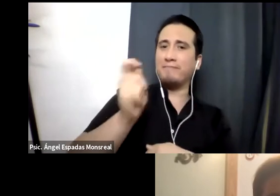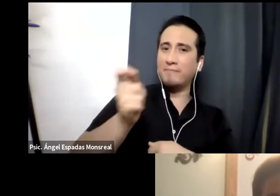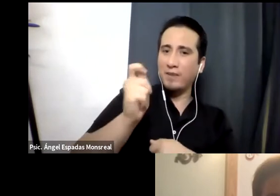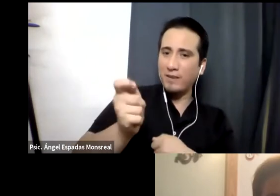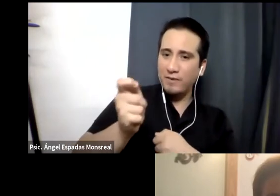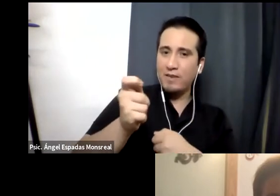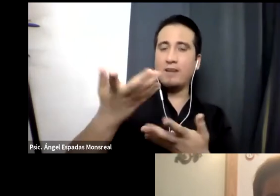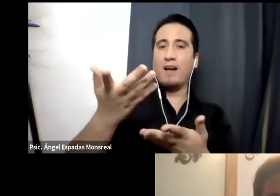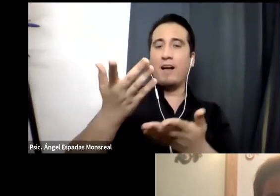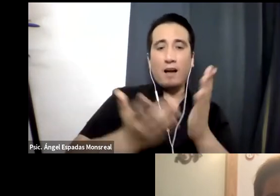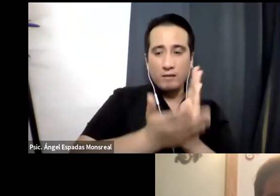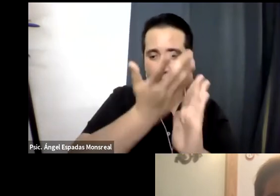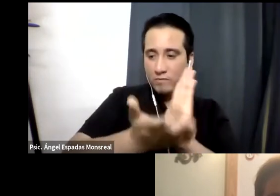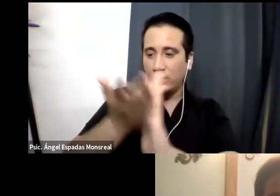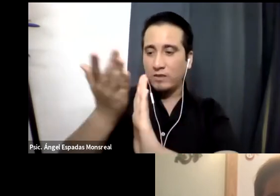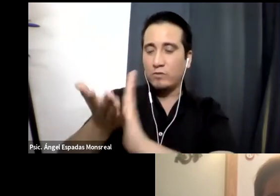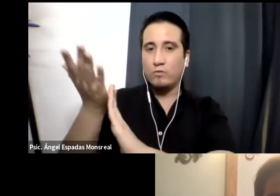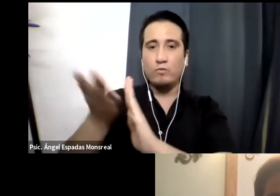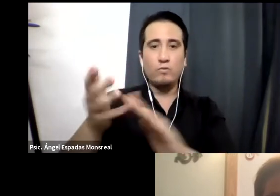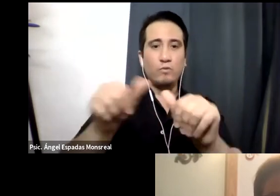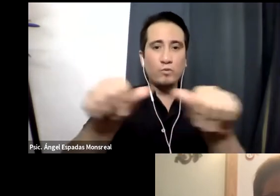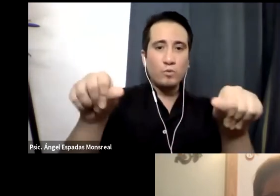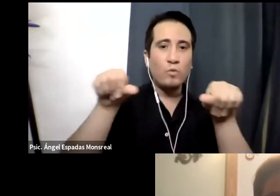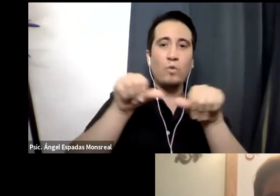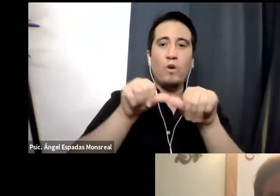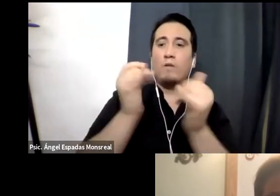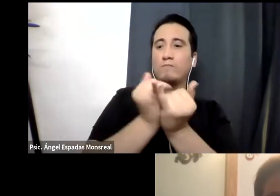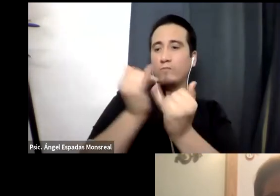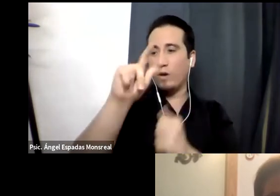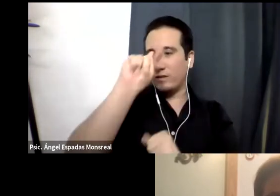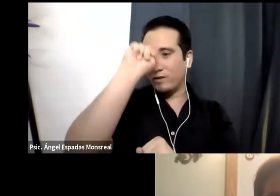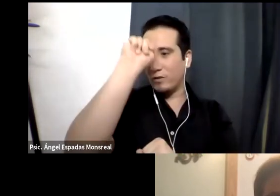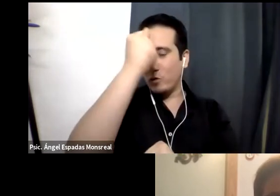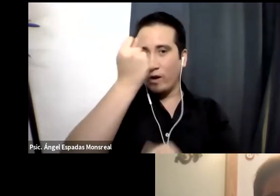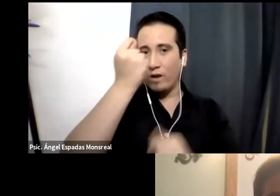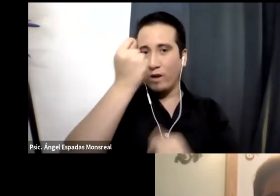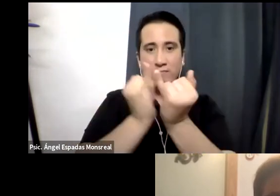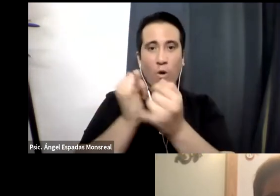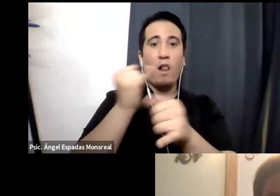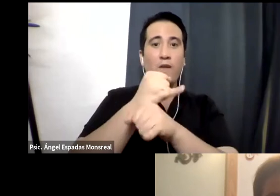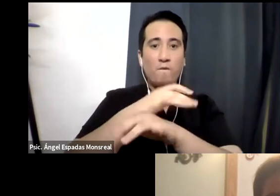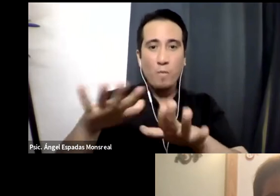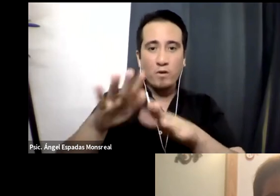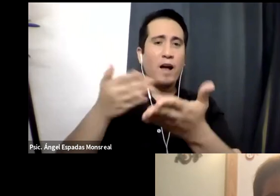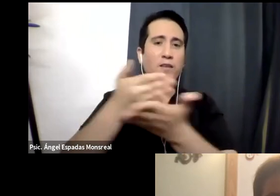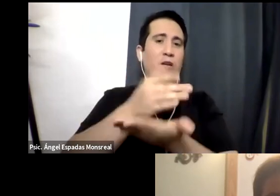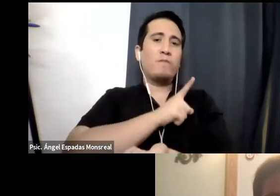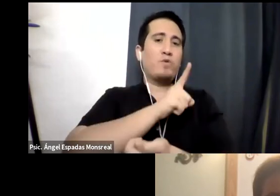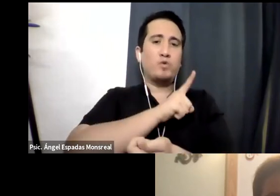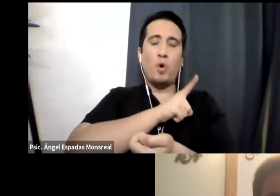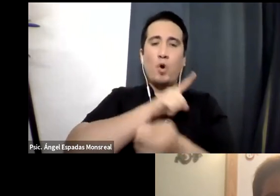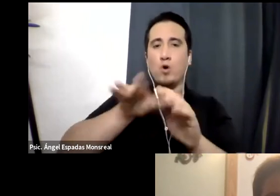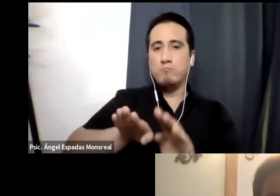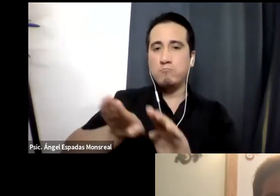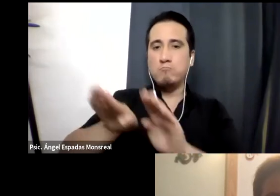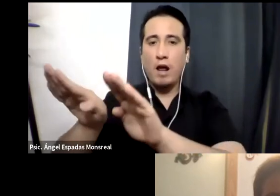a infraestructura, pero también a tecnologías, también a información, es decir, la accesibilidad no solamente es rampas, no